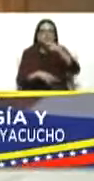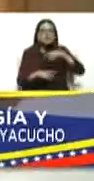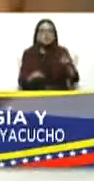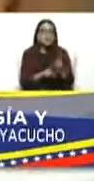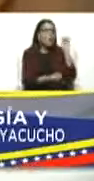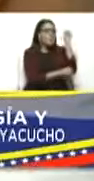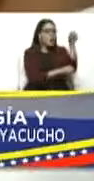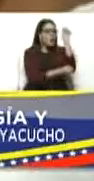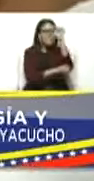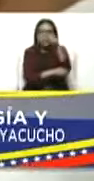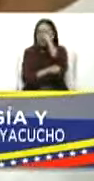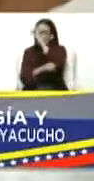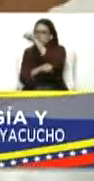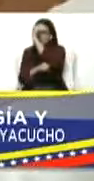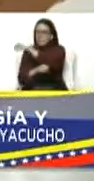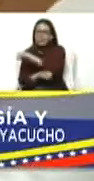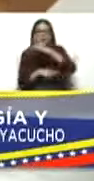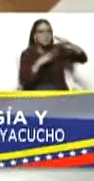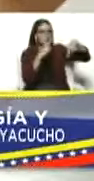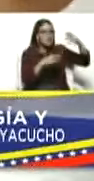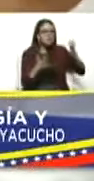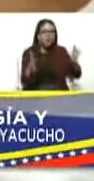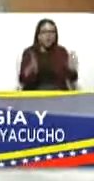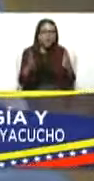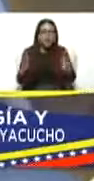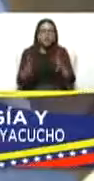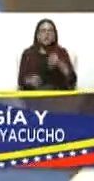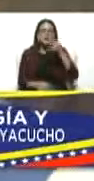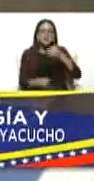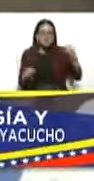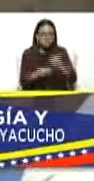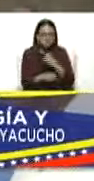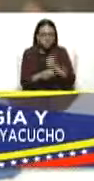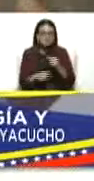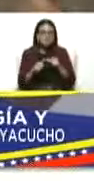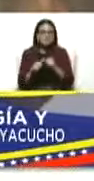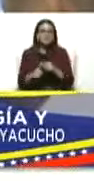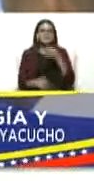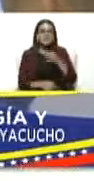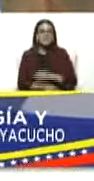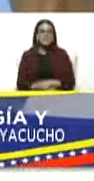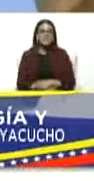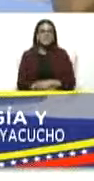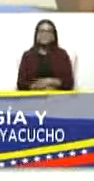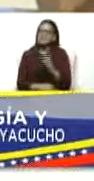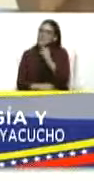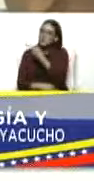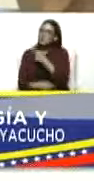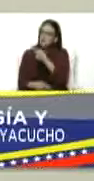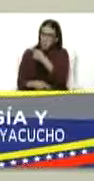Morillo. ¿Tú eres familia de Lila? No canta.